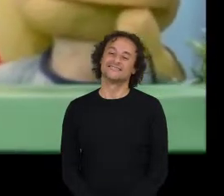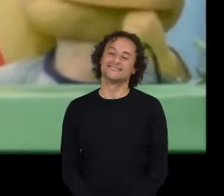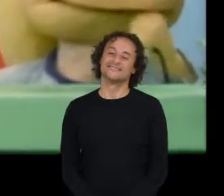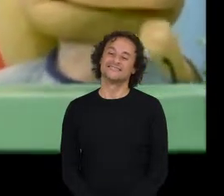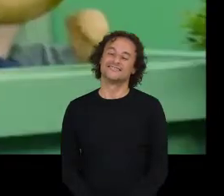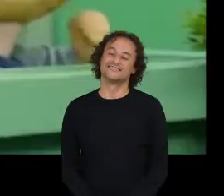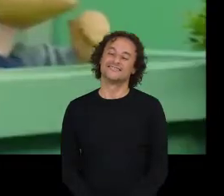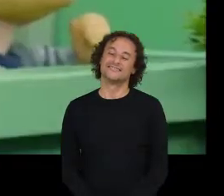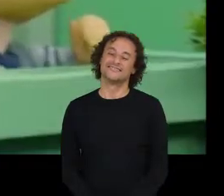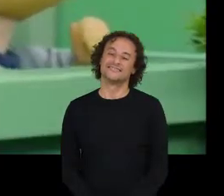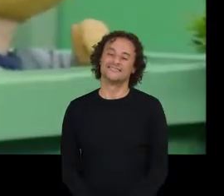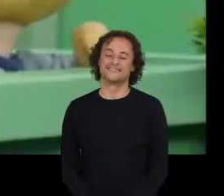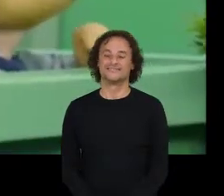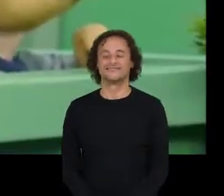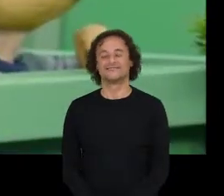Ay.